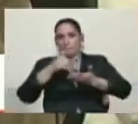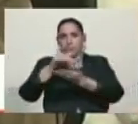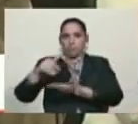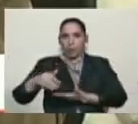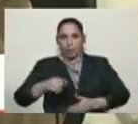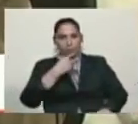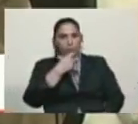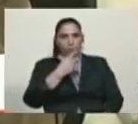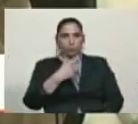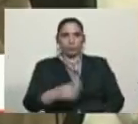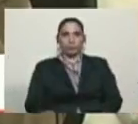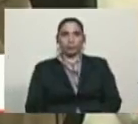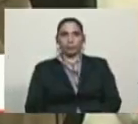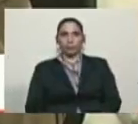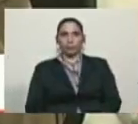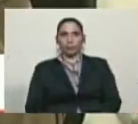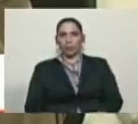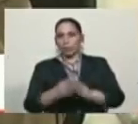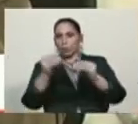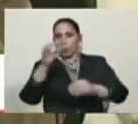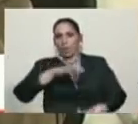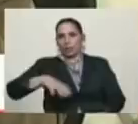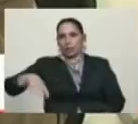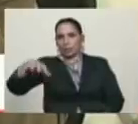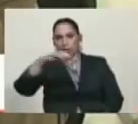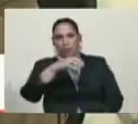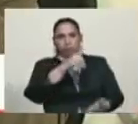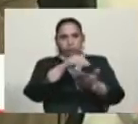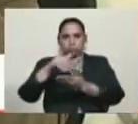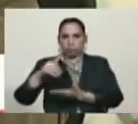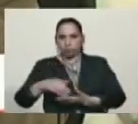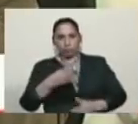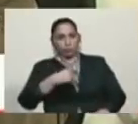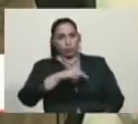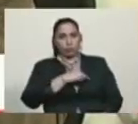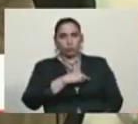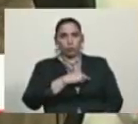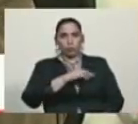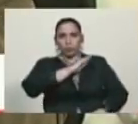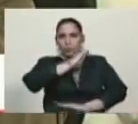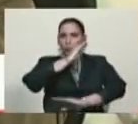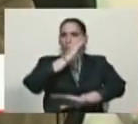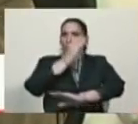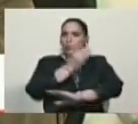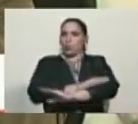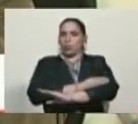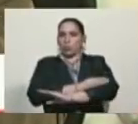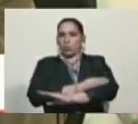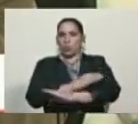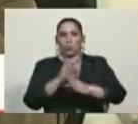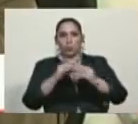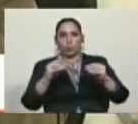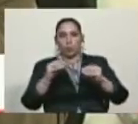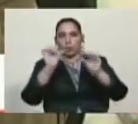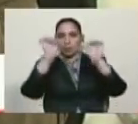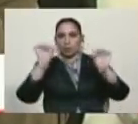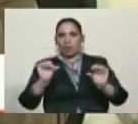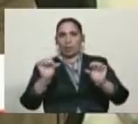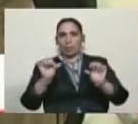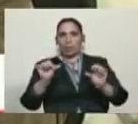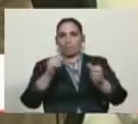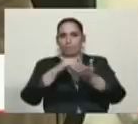y regionales a todos los estados ya todos los ambulatorios estamos fortaleciendo toda esa distribución y